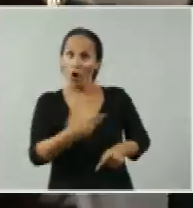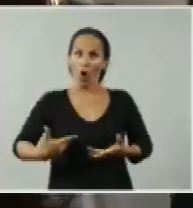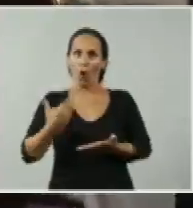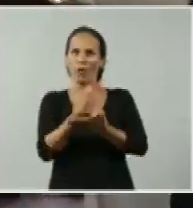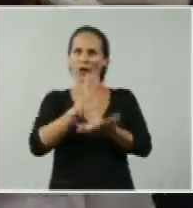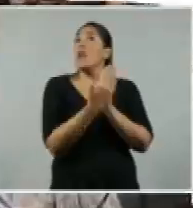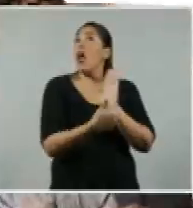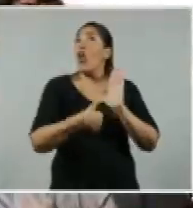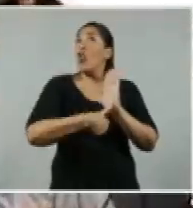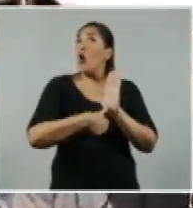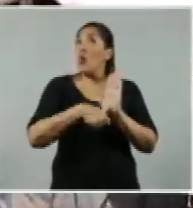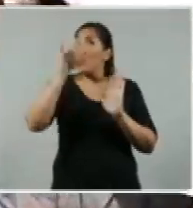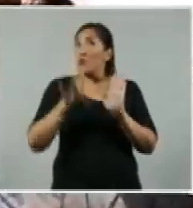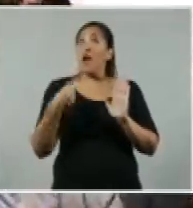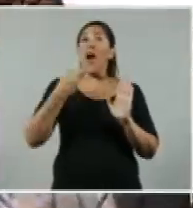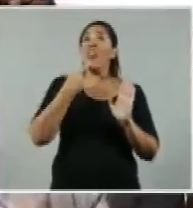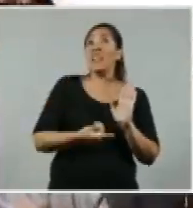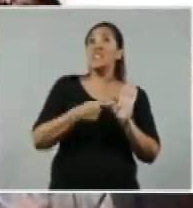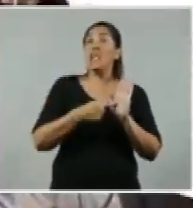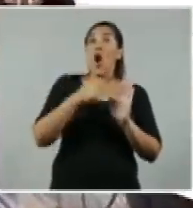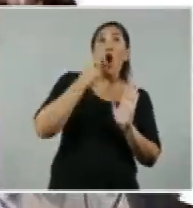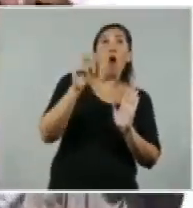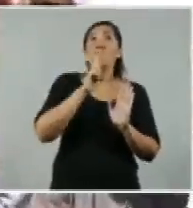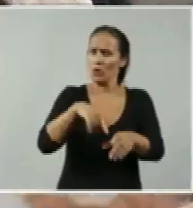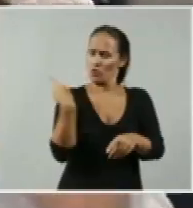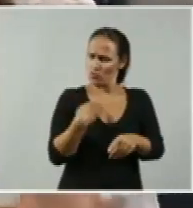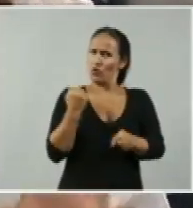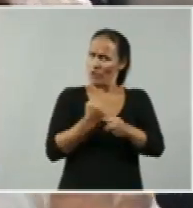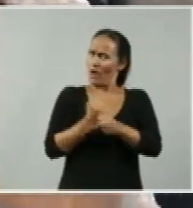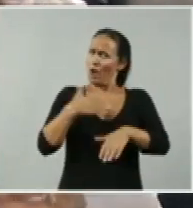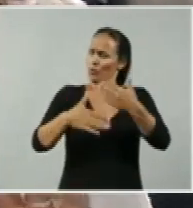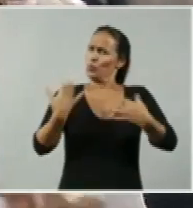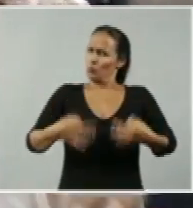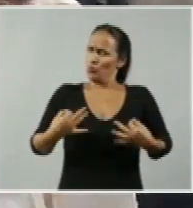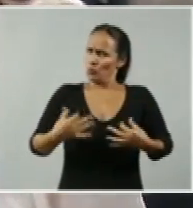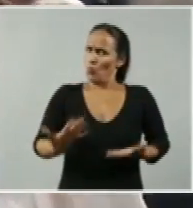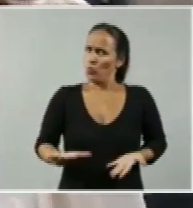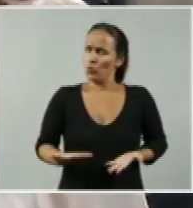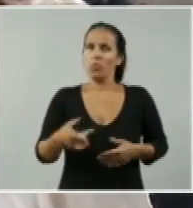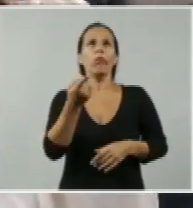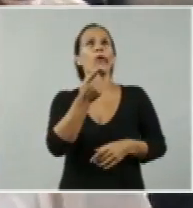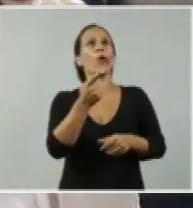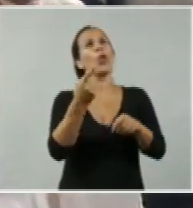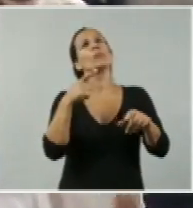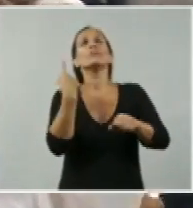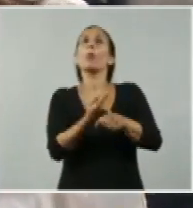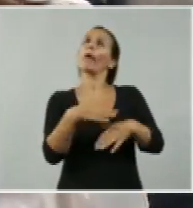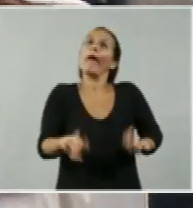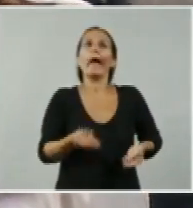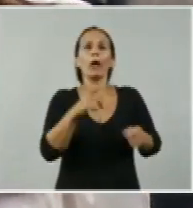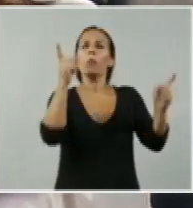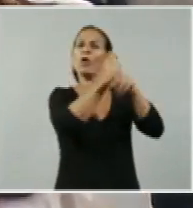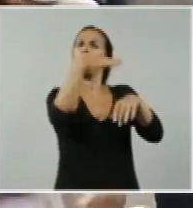marque la cancha. No podemos permitir que nos trasladen conflictos o que